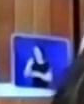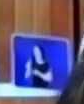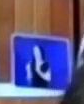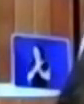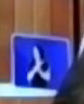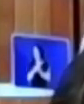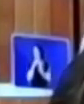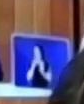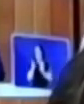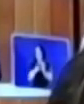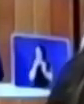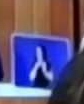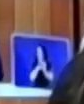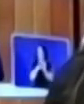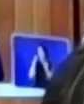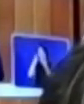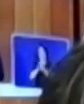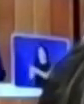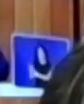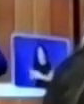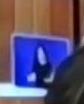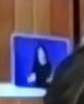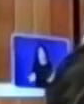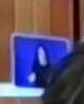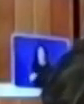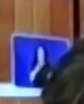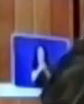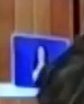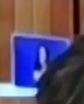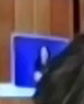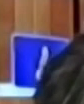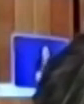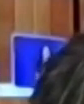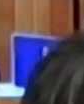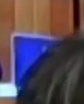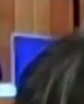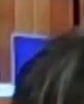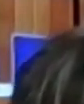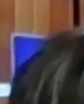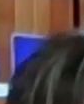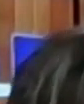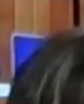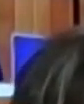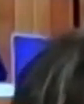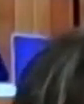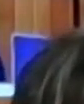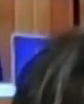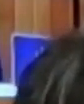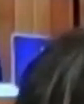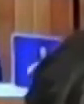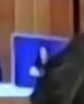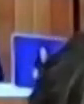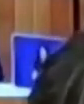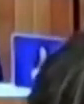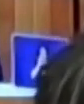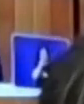quedou aquí moi plasmado, non? O que significa ser periferia nas nosas respectivas comunidades, porque moitas veces eu teño falado de aquí